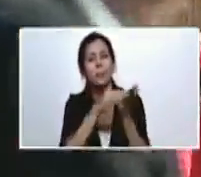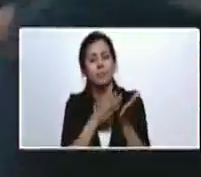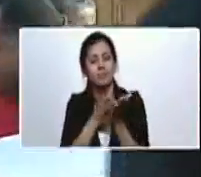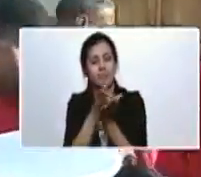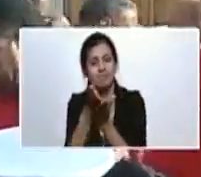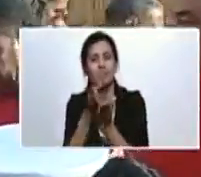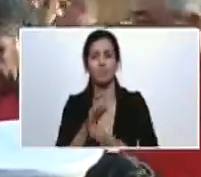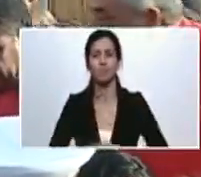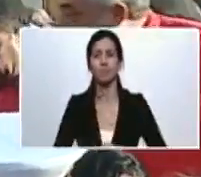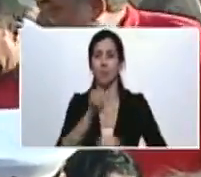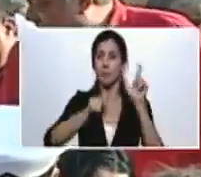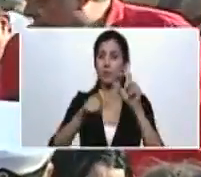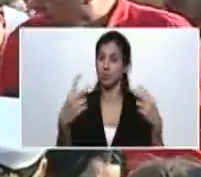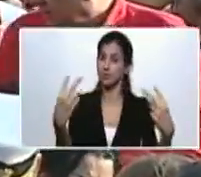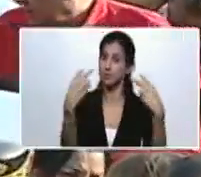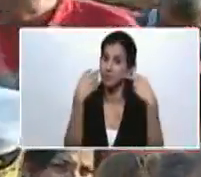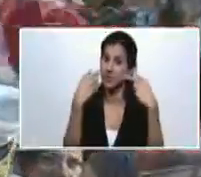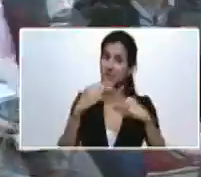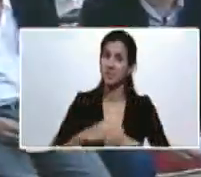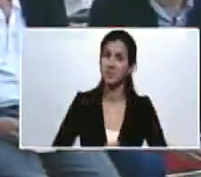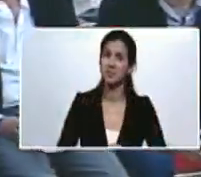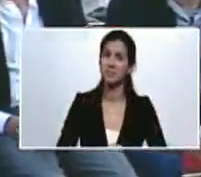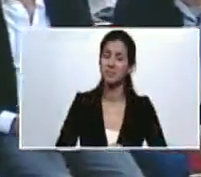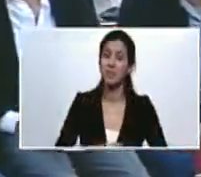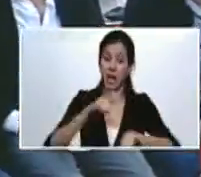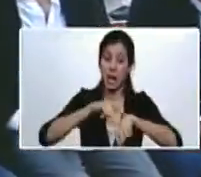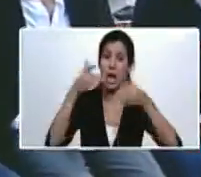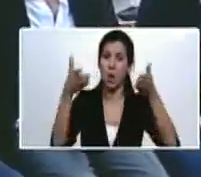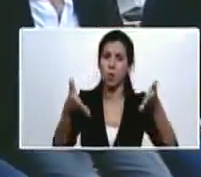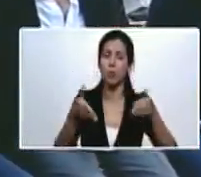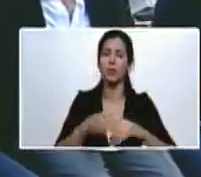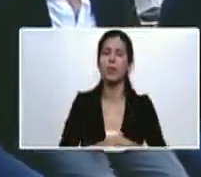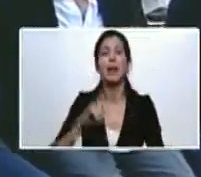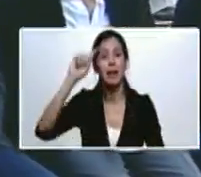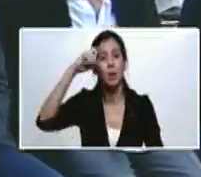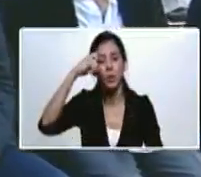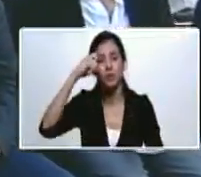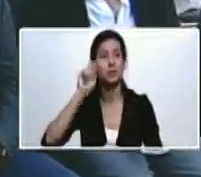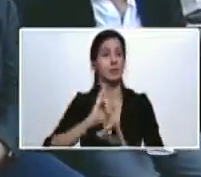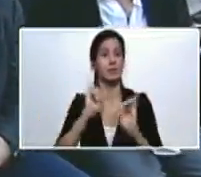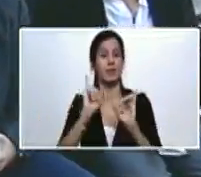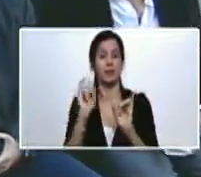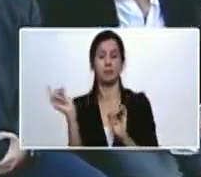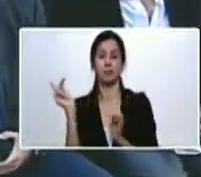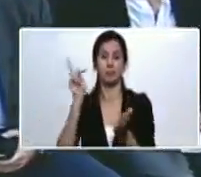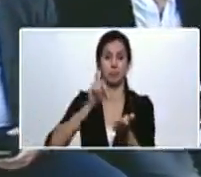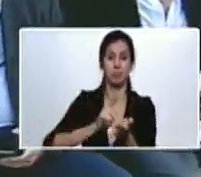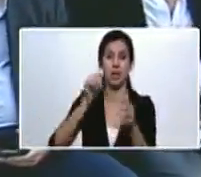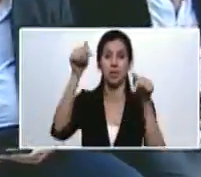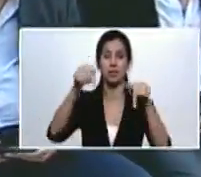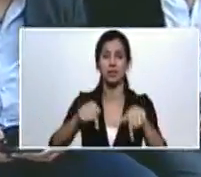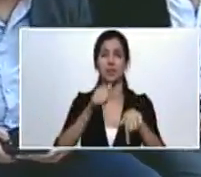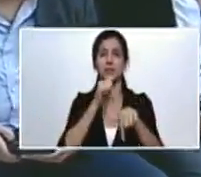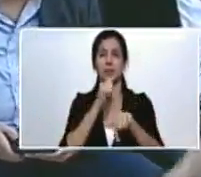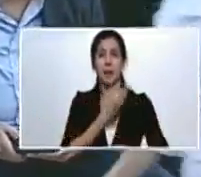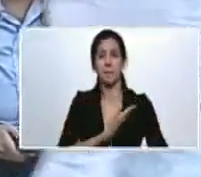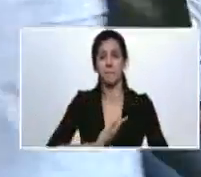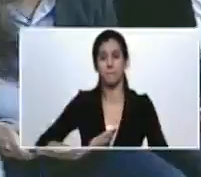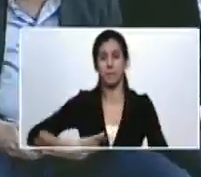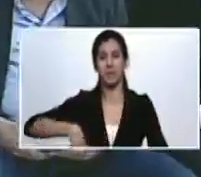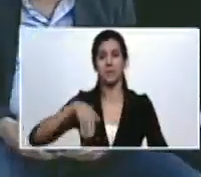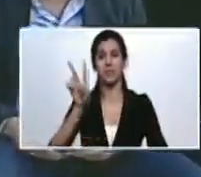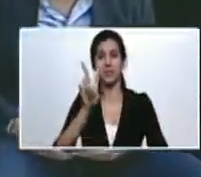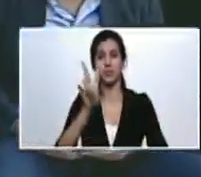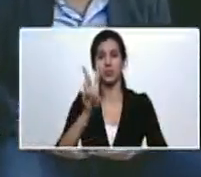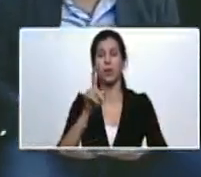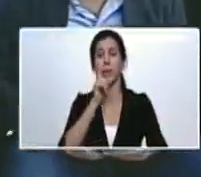A las personas que nos están sintonizando a esta hora, les recordamos que ya se encuentran en el cuartel de la montaña el presidente de la